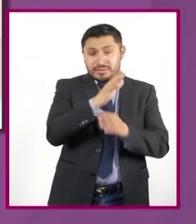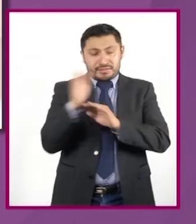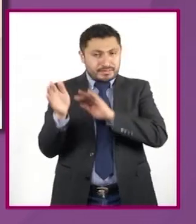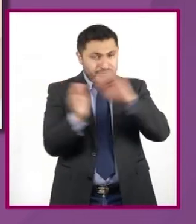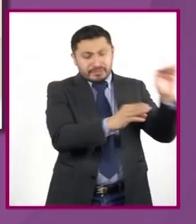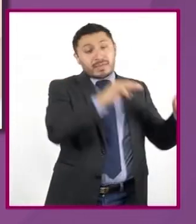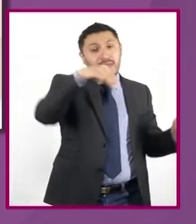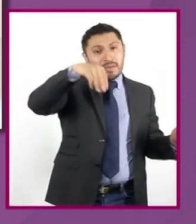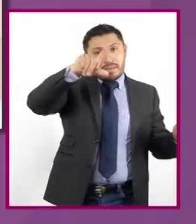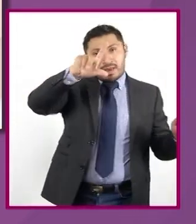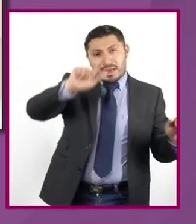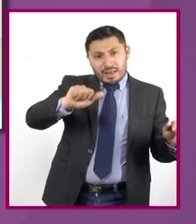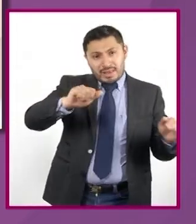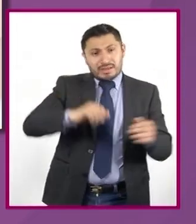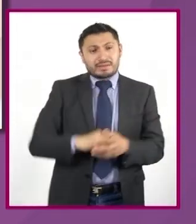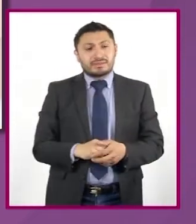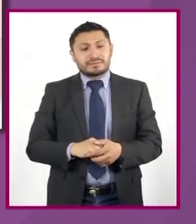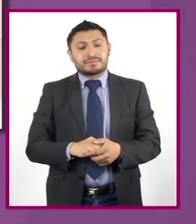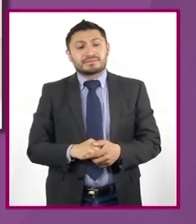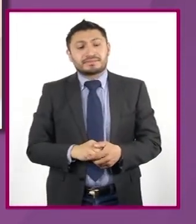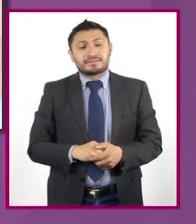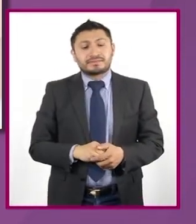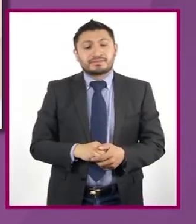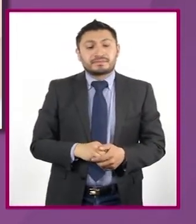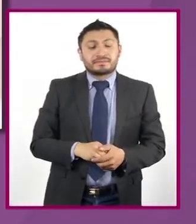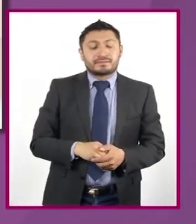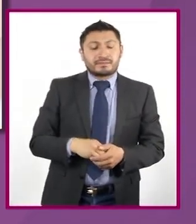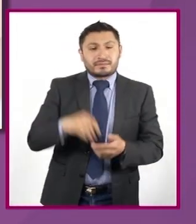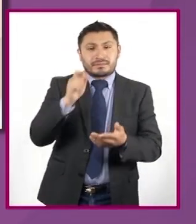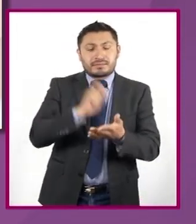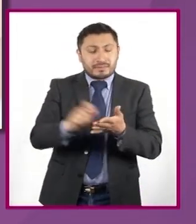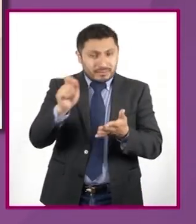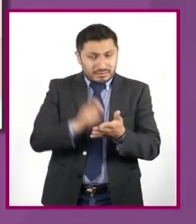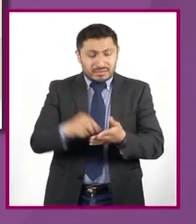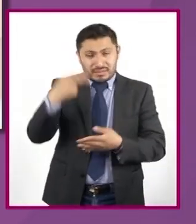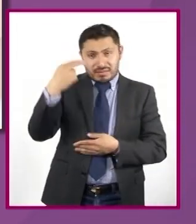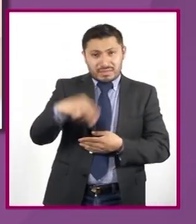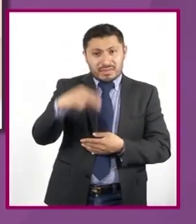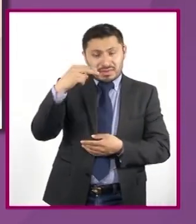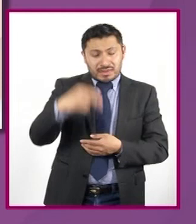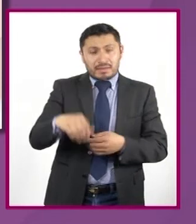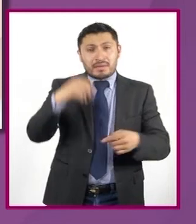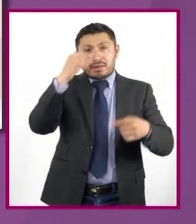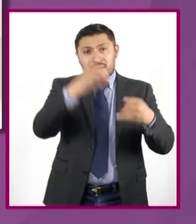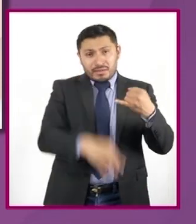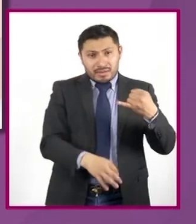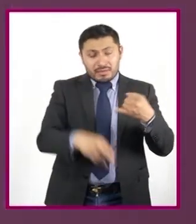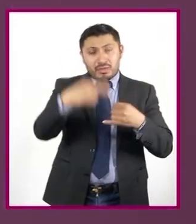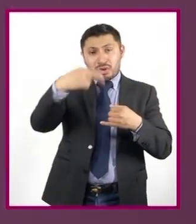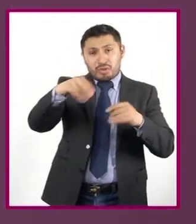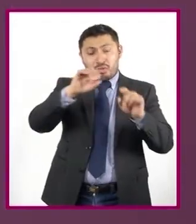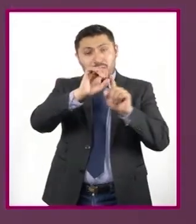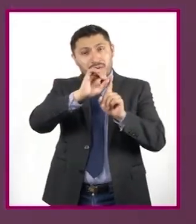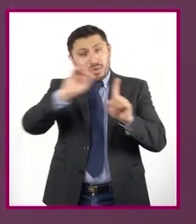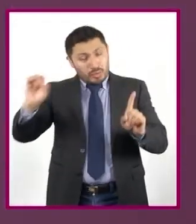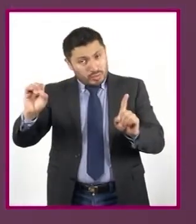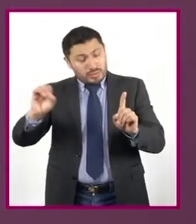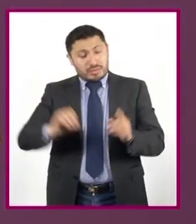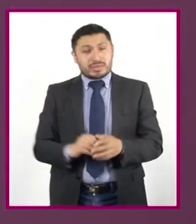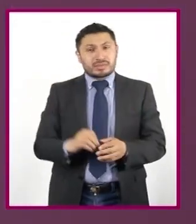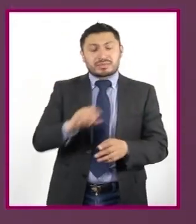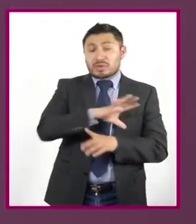MLA de Modern Language Association se anotan los apellidos y los nombres completos. Sí,